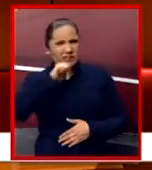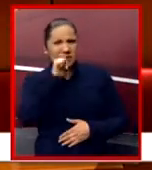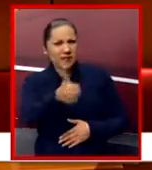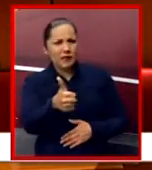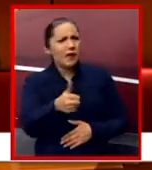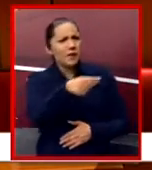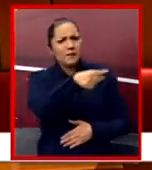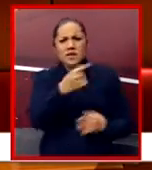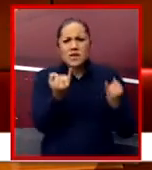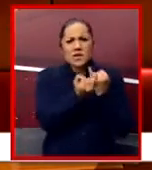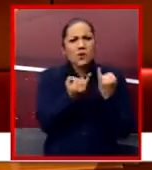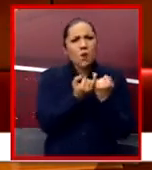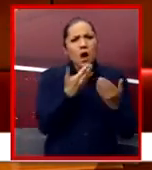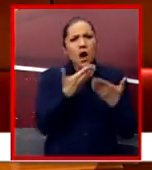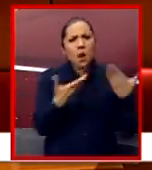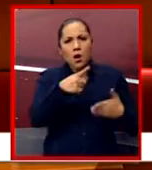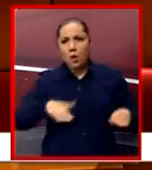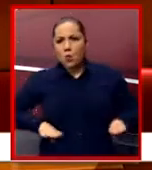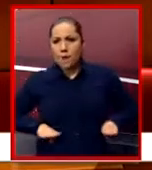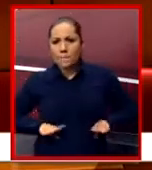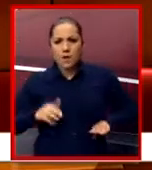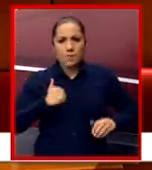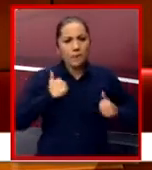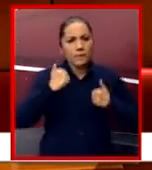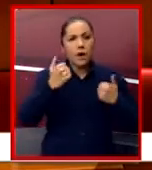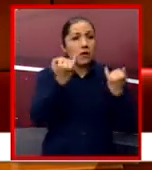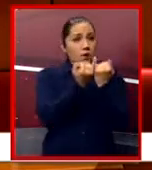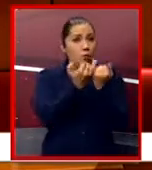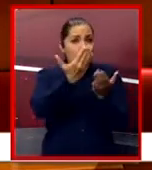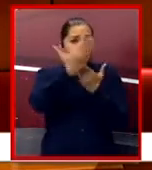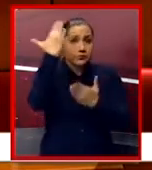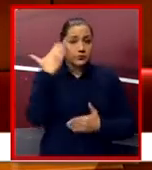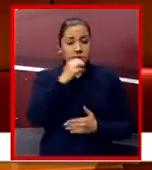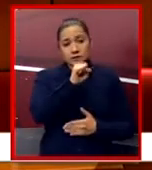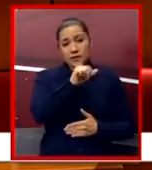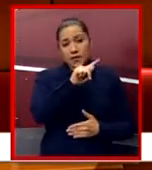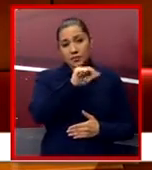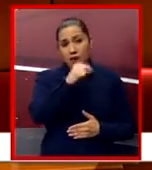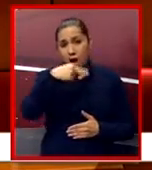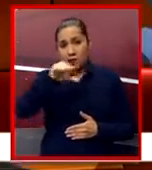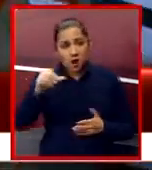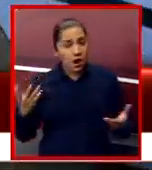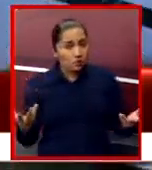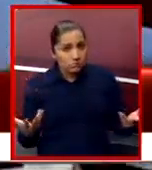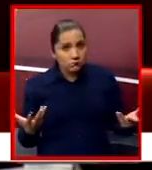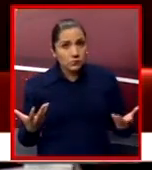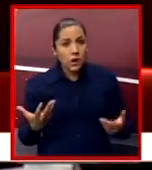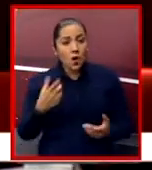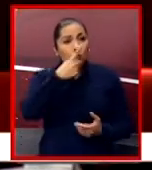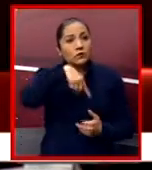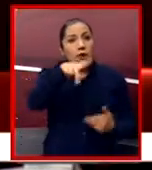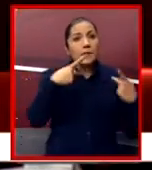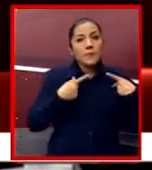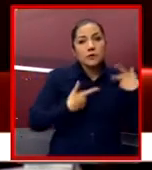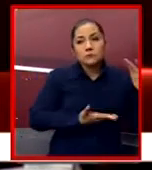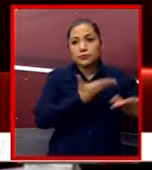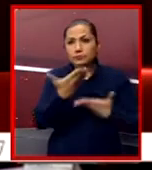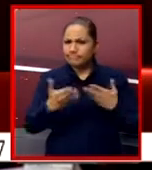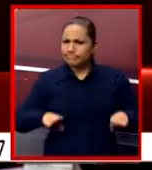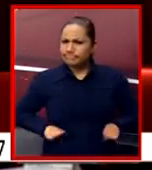Santana. Hay de colaboradores a colaboradores. Y cuidado. ¿Por qué no se nos